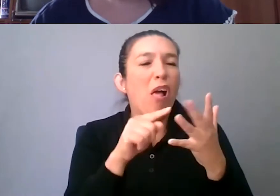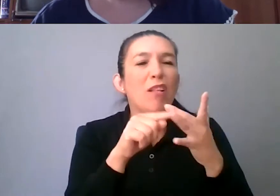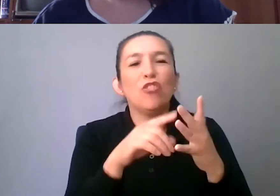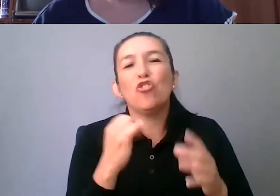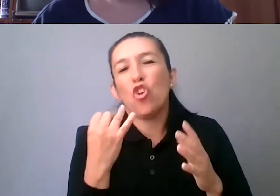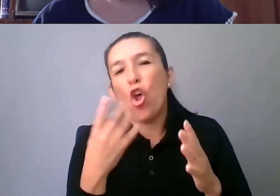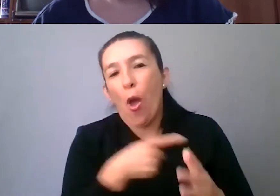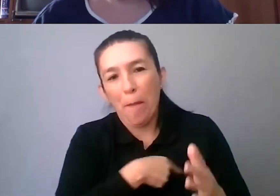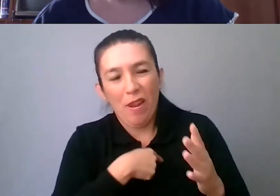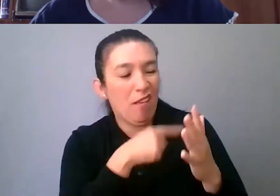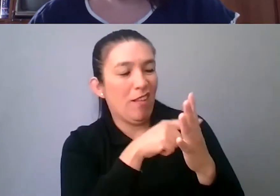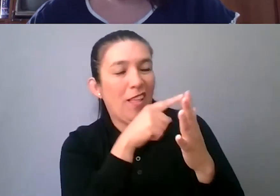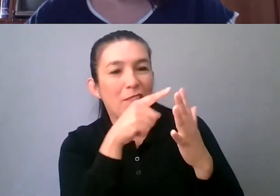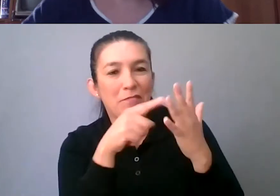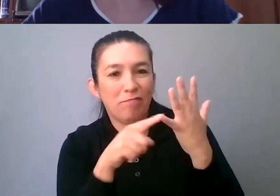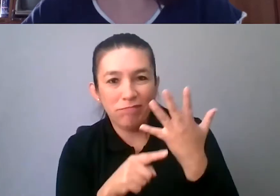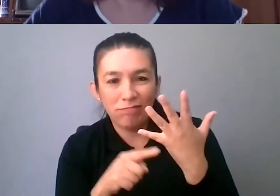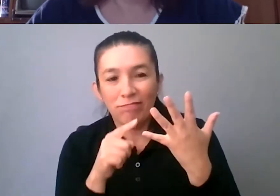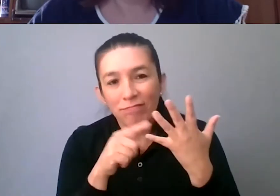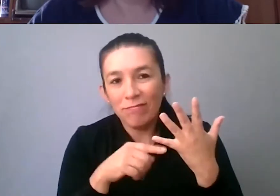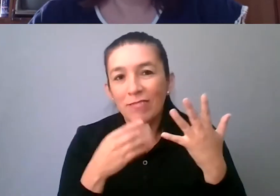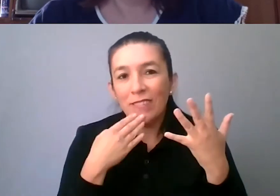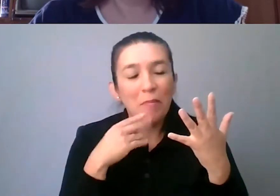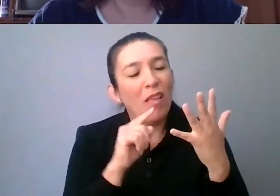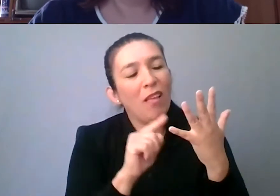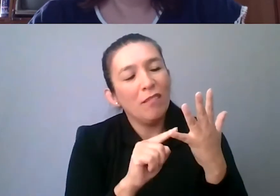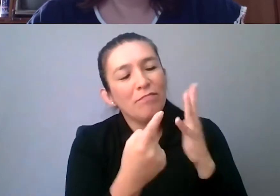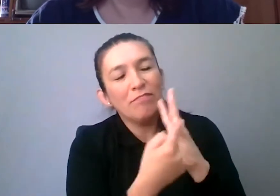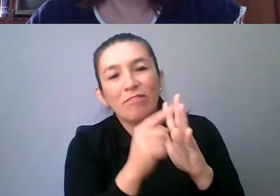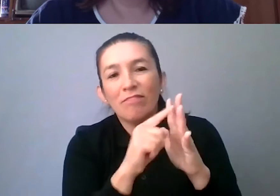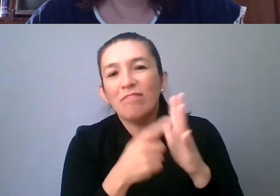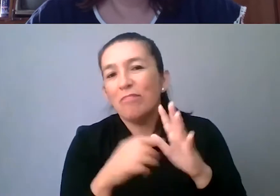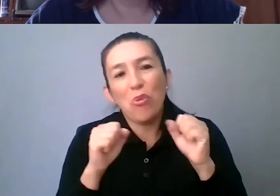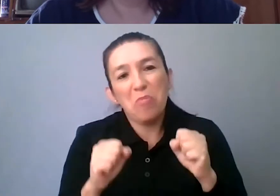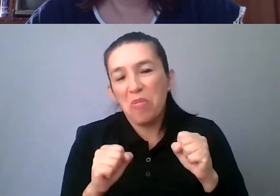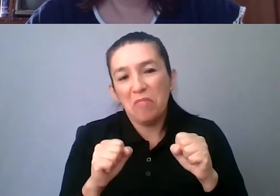dedos, le damos nombre a cada una de las caras de los dedos y podemos hacer